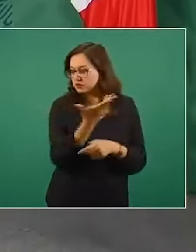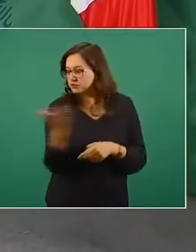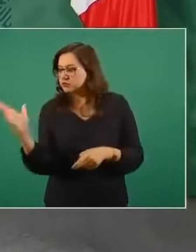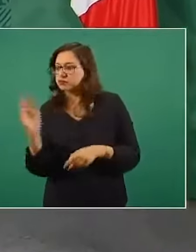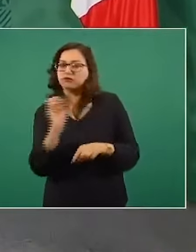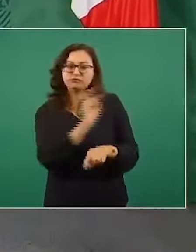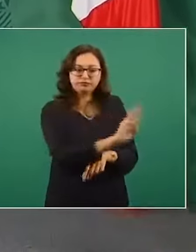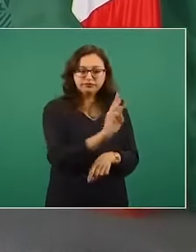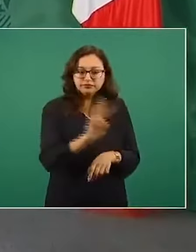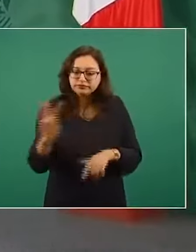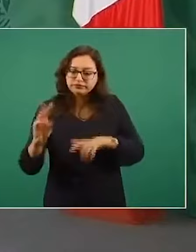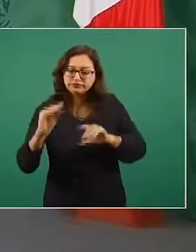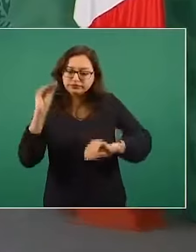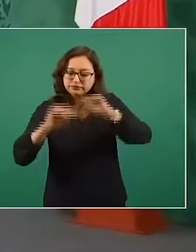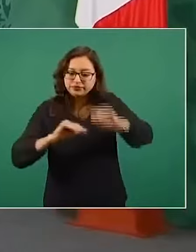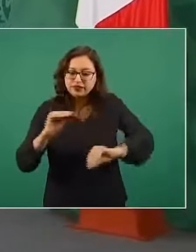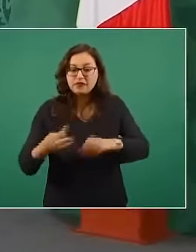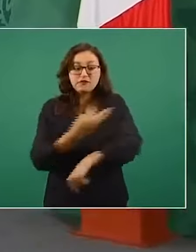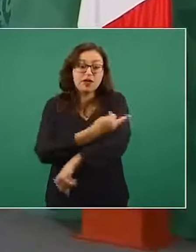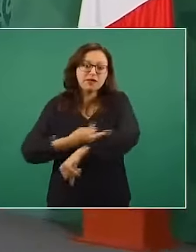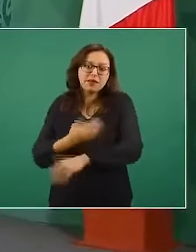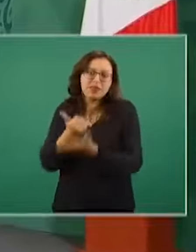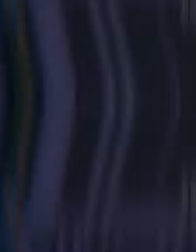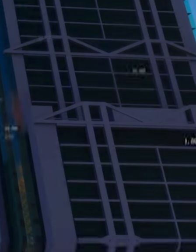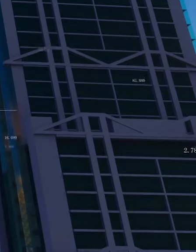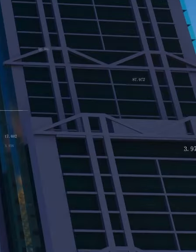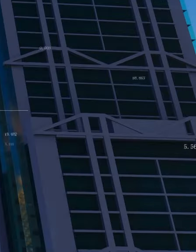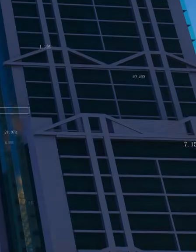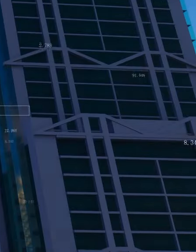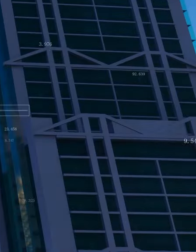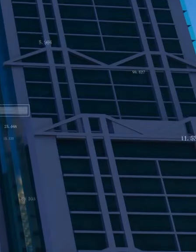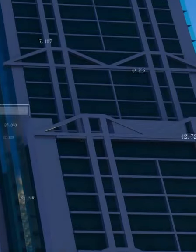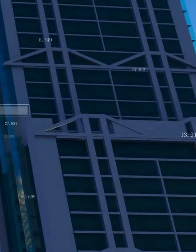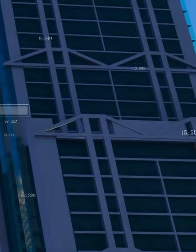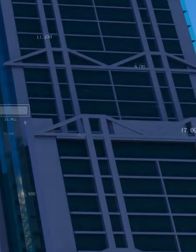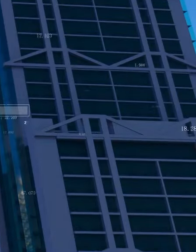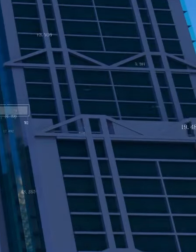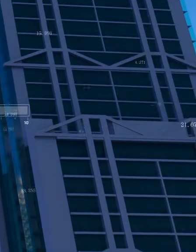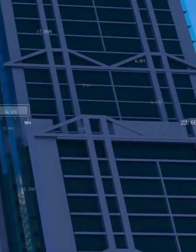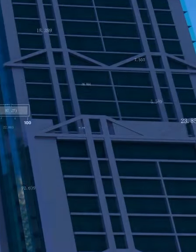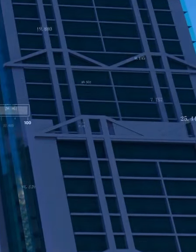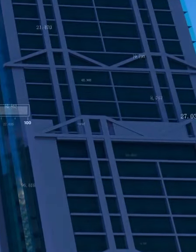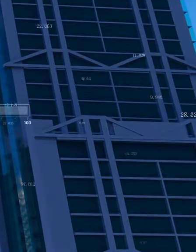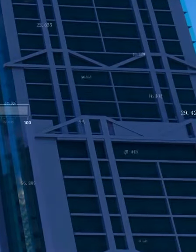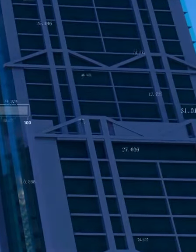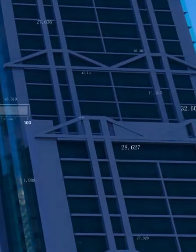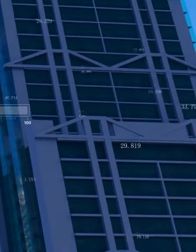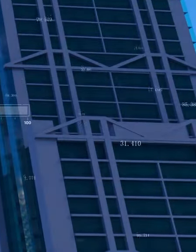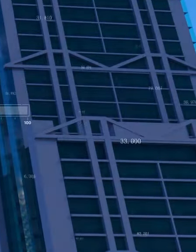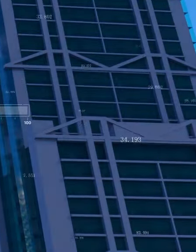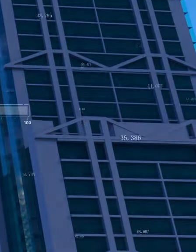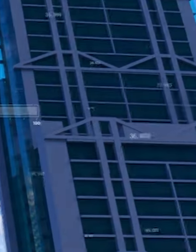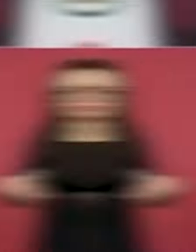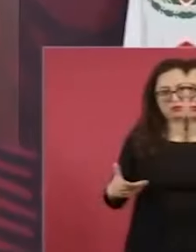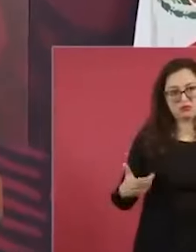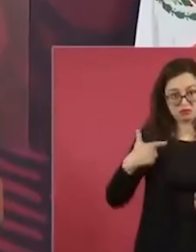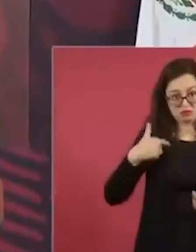sin dar resultados, y ahora se enfrenta ante un reto mayor: convertir a CFE TEIT en el gran oferente de Internet en